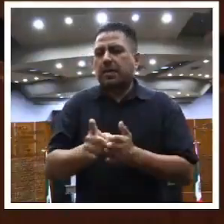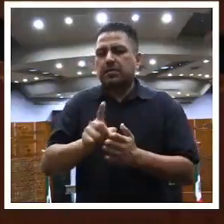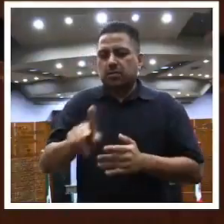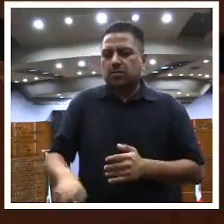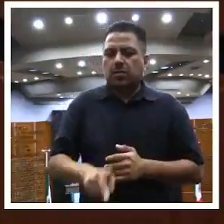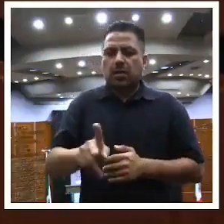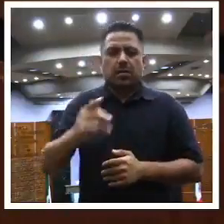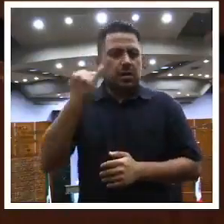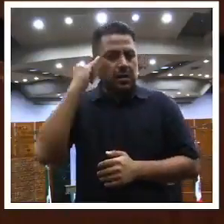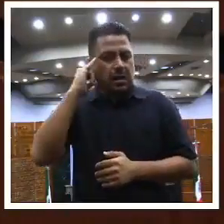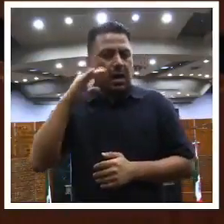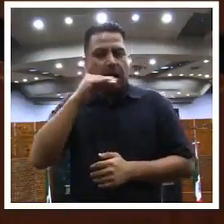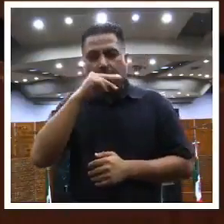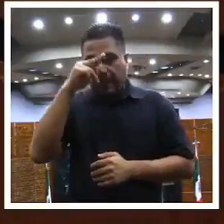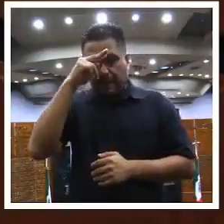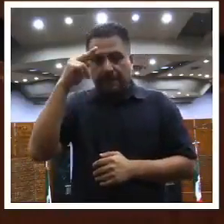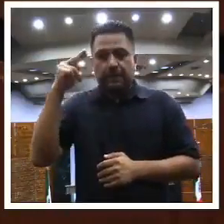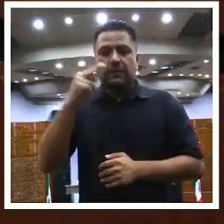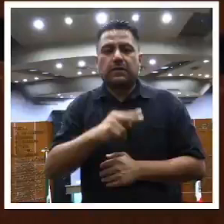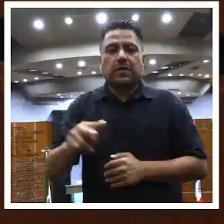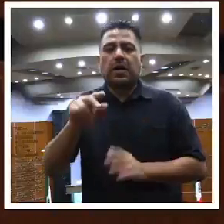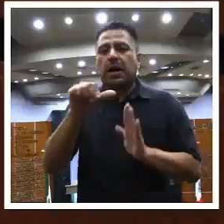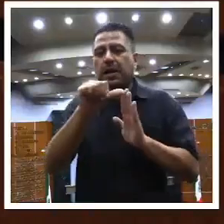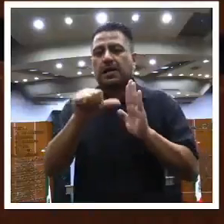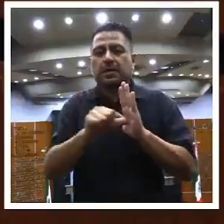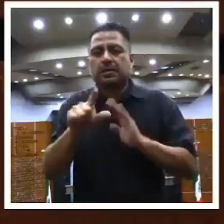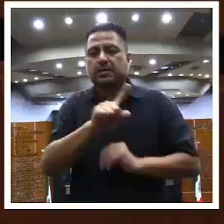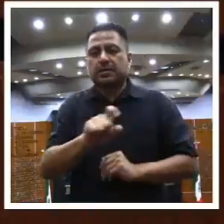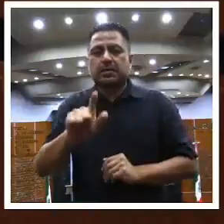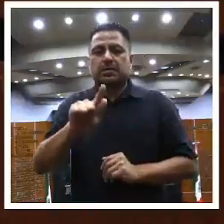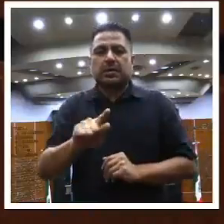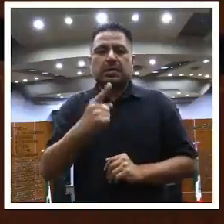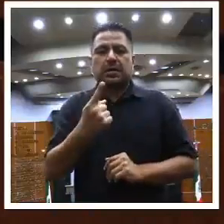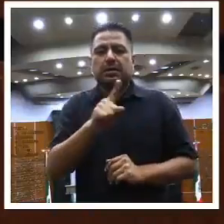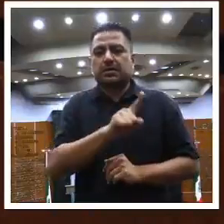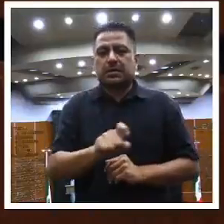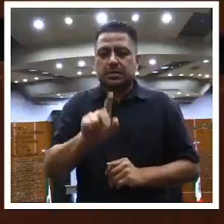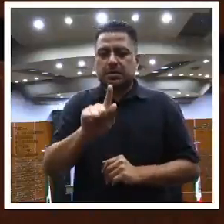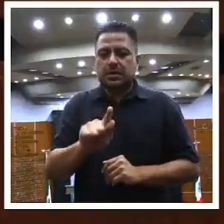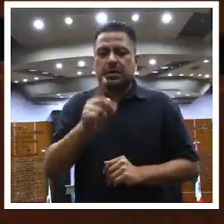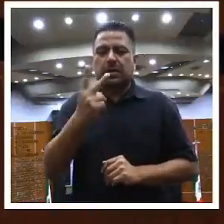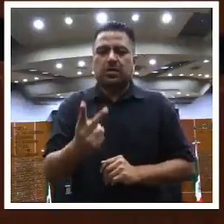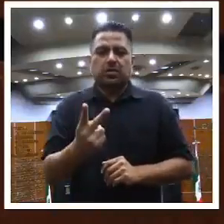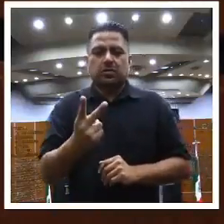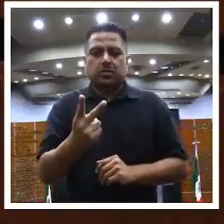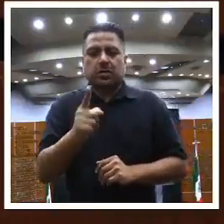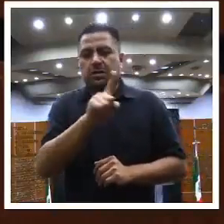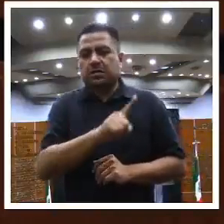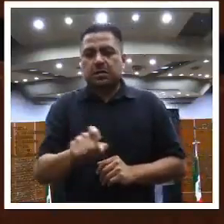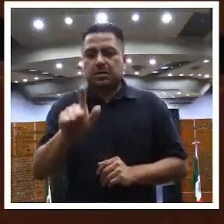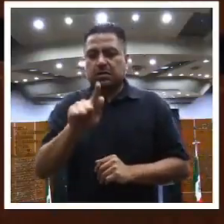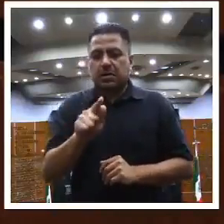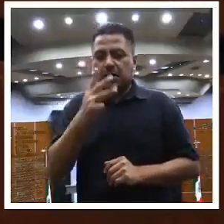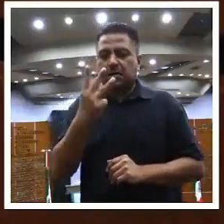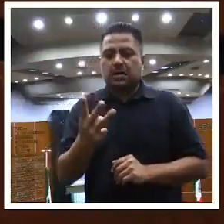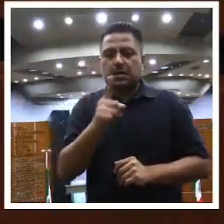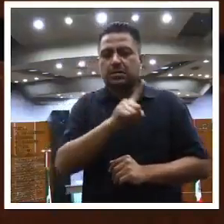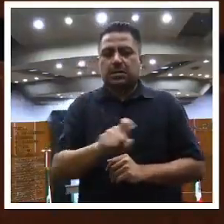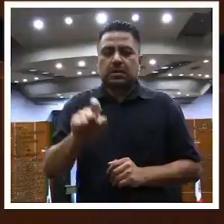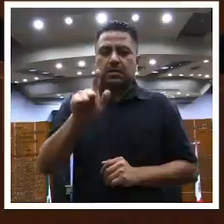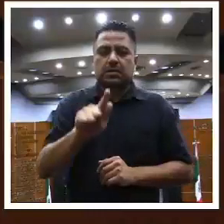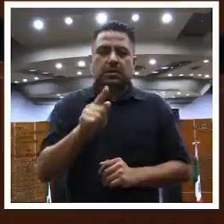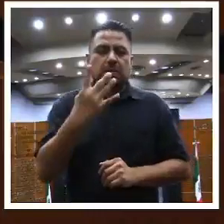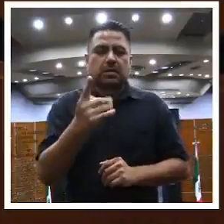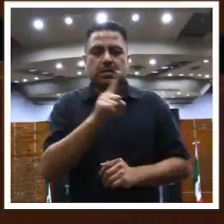pueblos indígenas y afromexicanos y los artículos 171, 172, 173,